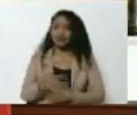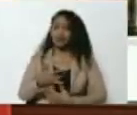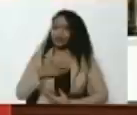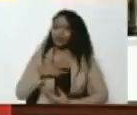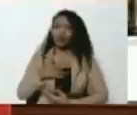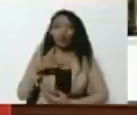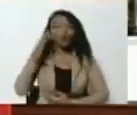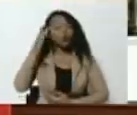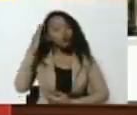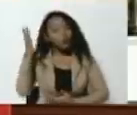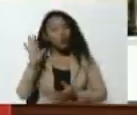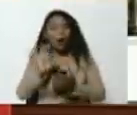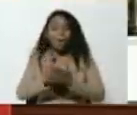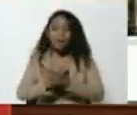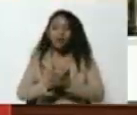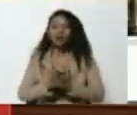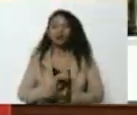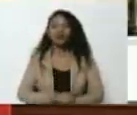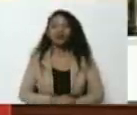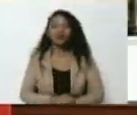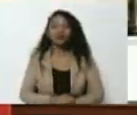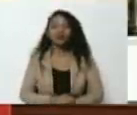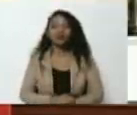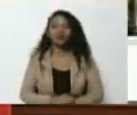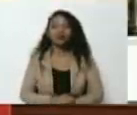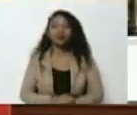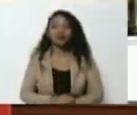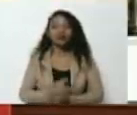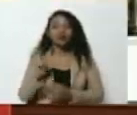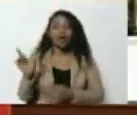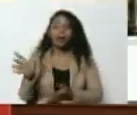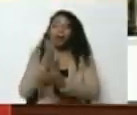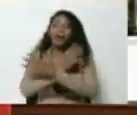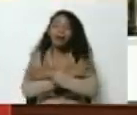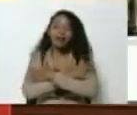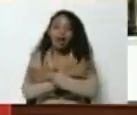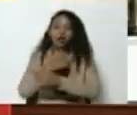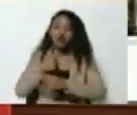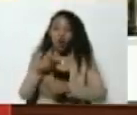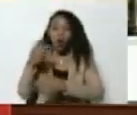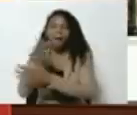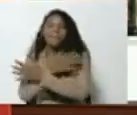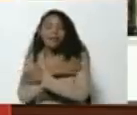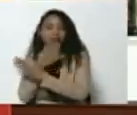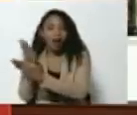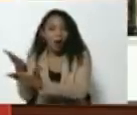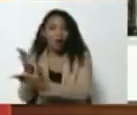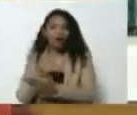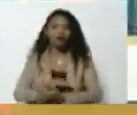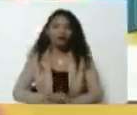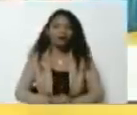Un sueño de amigos, ¿vale? Que él me abrazaba y yo lo abrazaba.